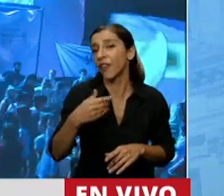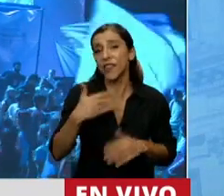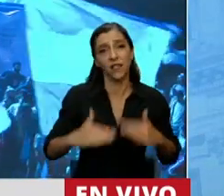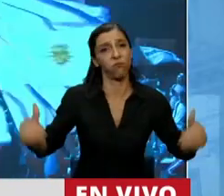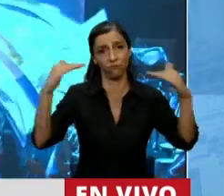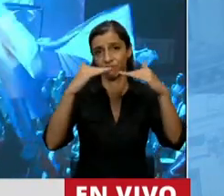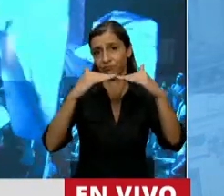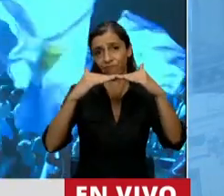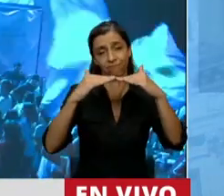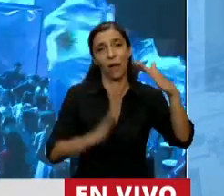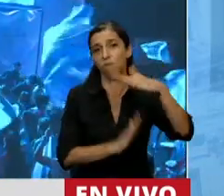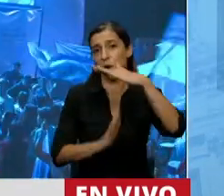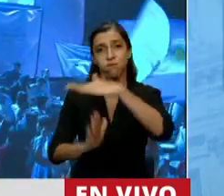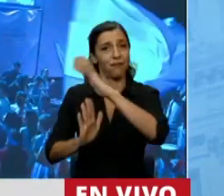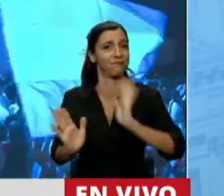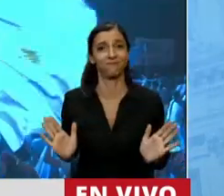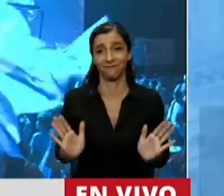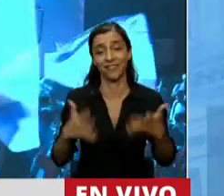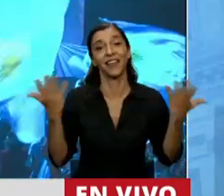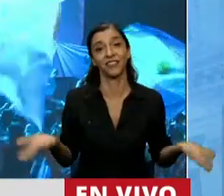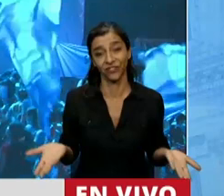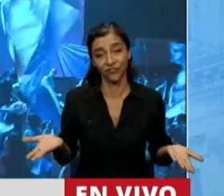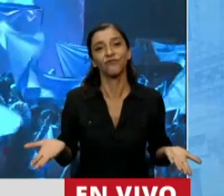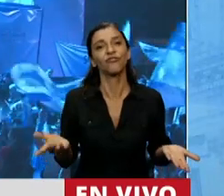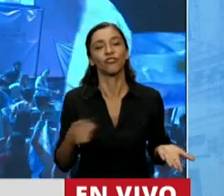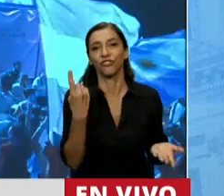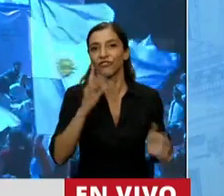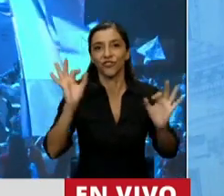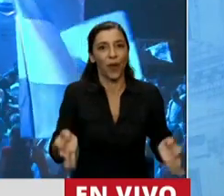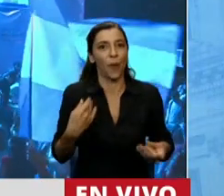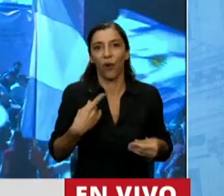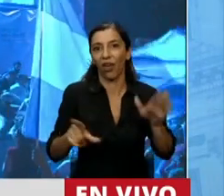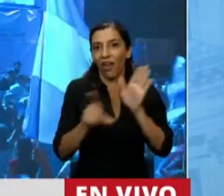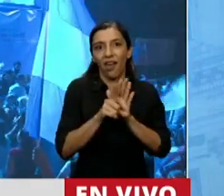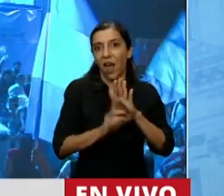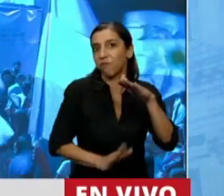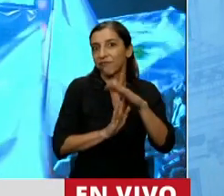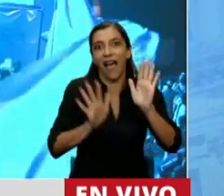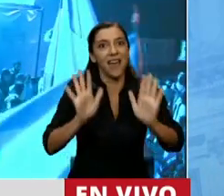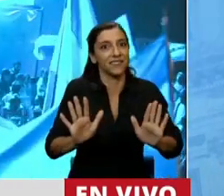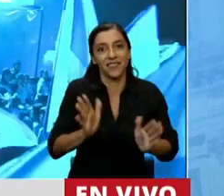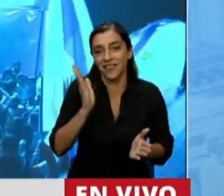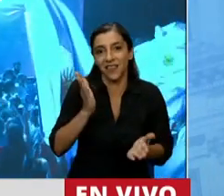Constitución su supremacía y que se sitúa en el vértice de nuestro ordenamiento jurídico.